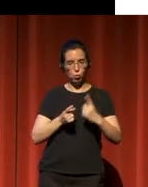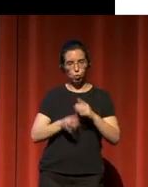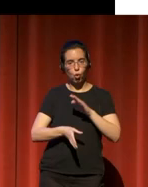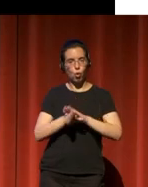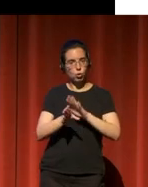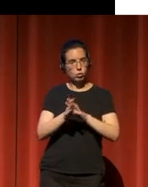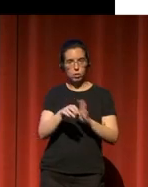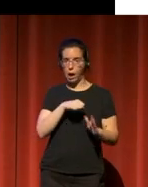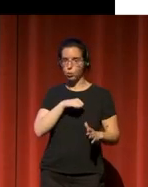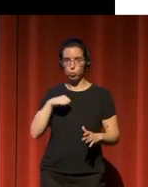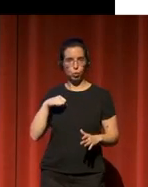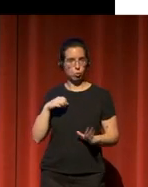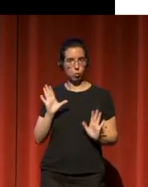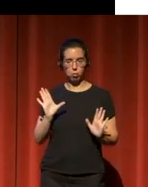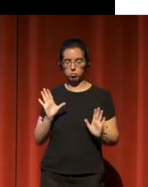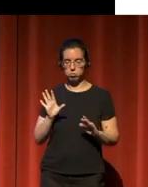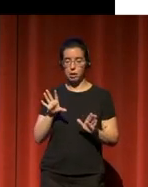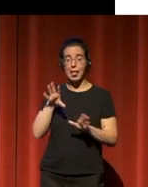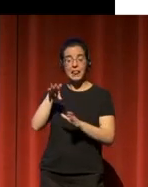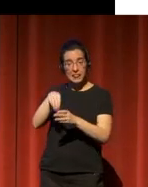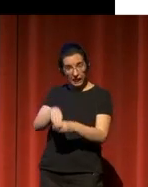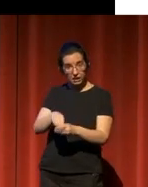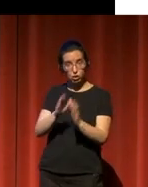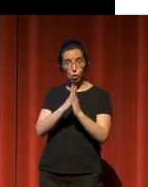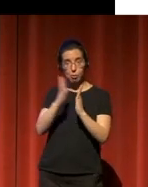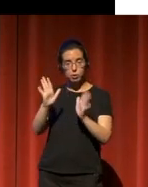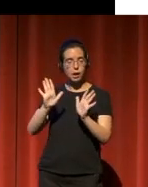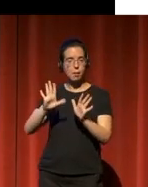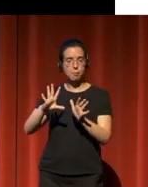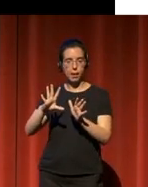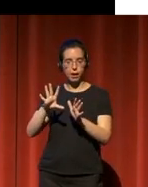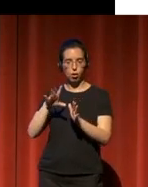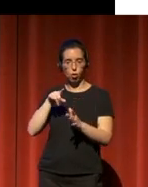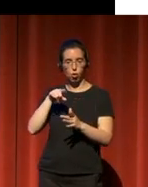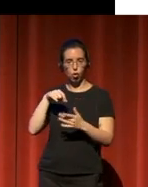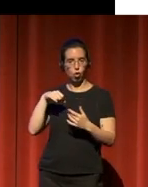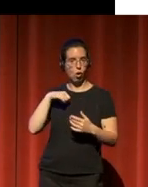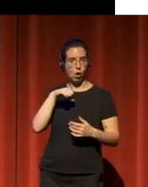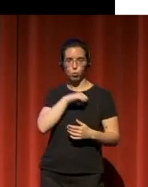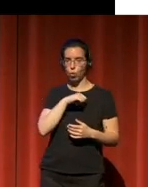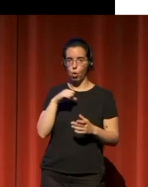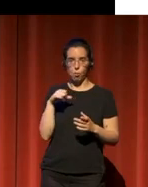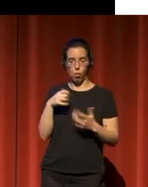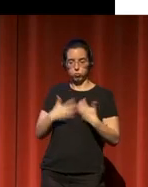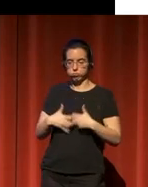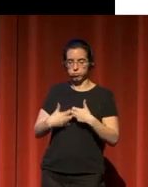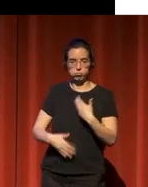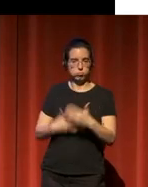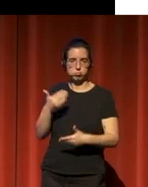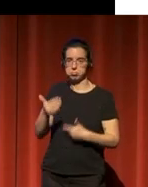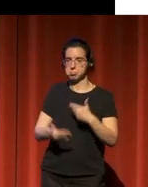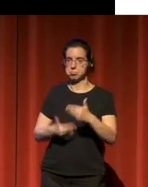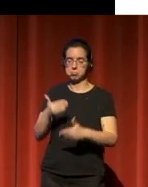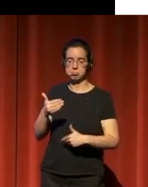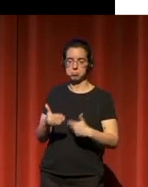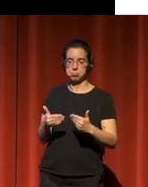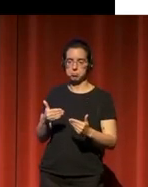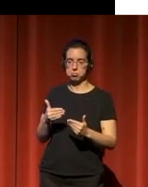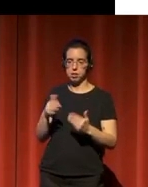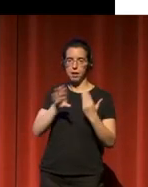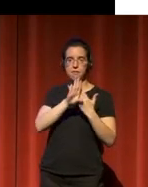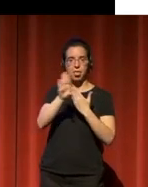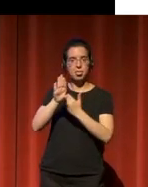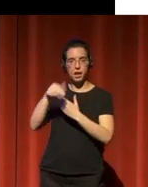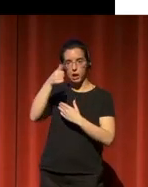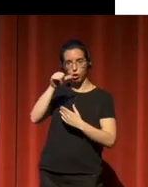Autónoma dentro de la biblioteca pero digamos con bastante autonomía ya eh o con total autonomía por parte de los de los vecinos y las